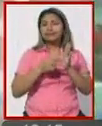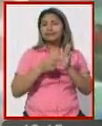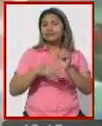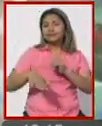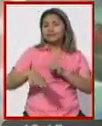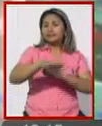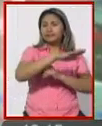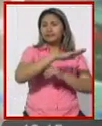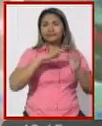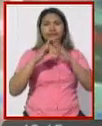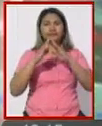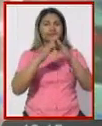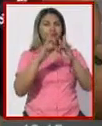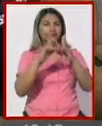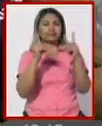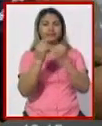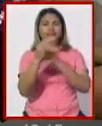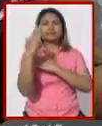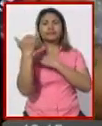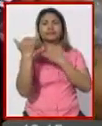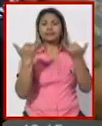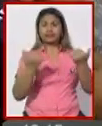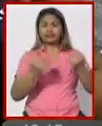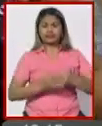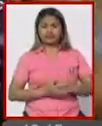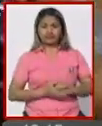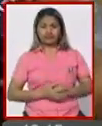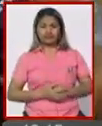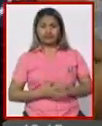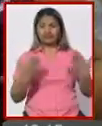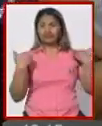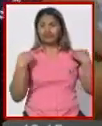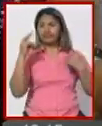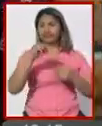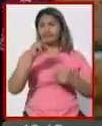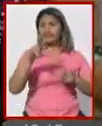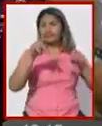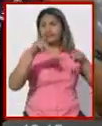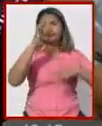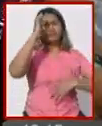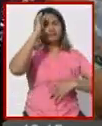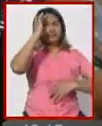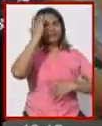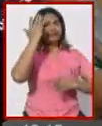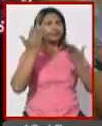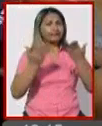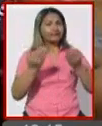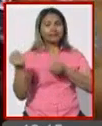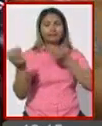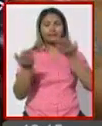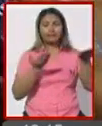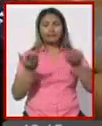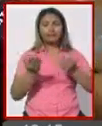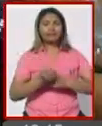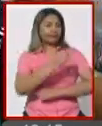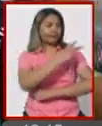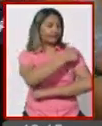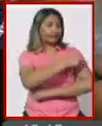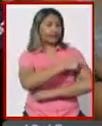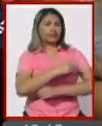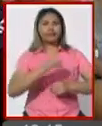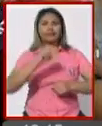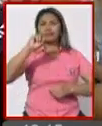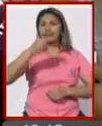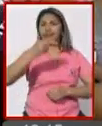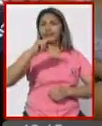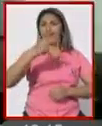municipio, del departamento de Santa Cruz. Ahorita tenemos 23 pacientes sospechosos en los servicios de hospitalización de segundo